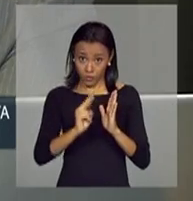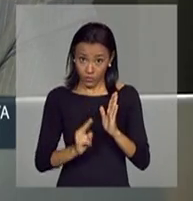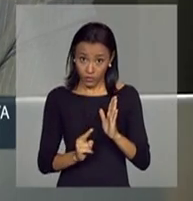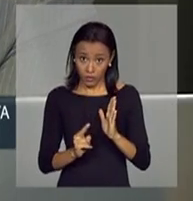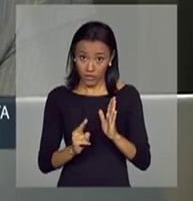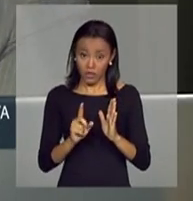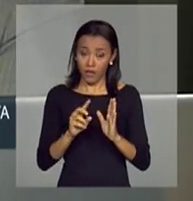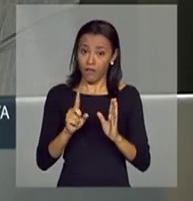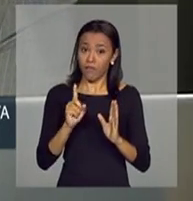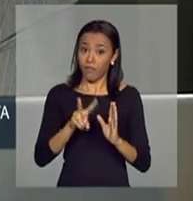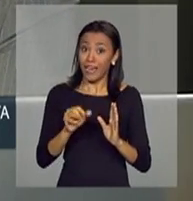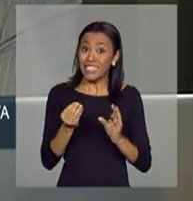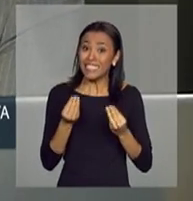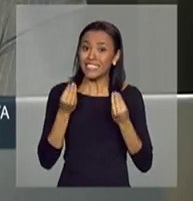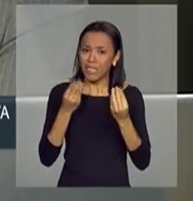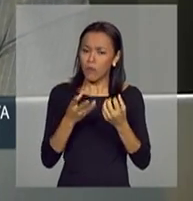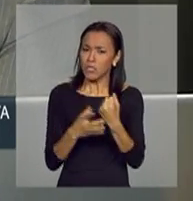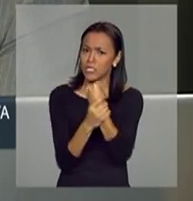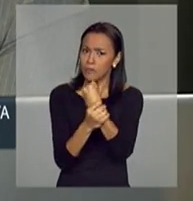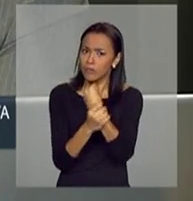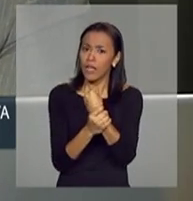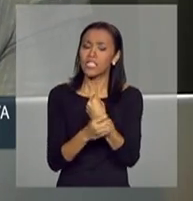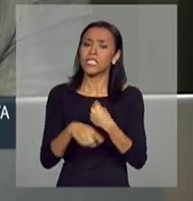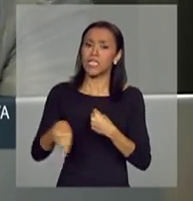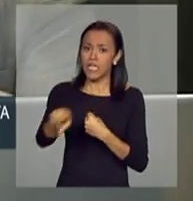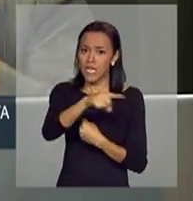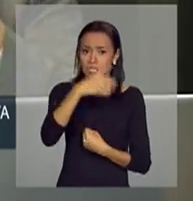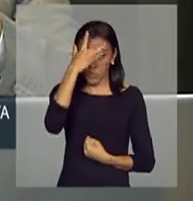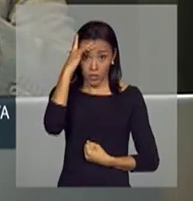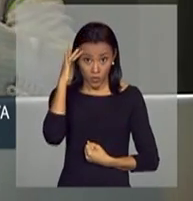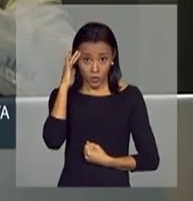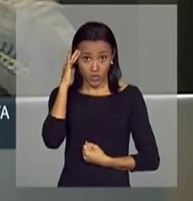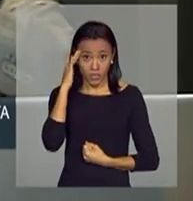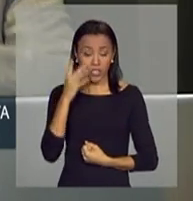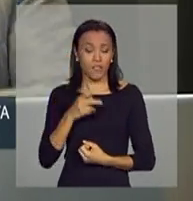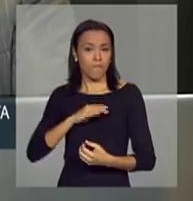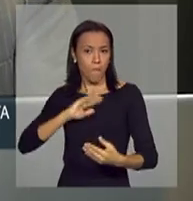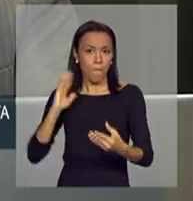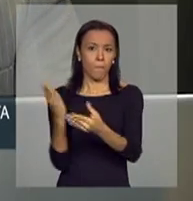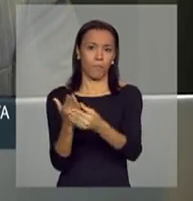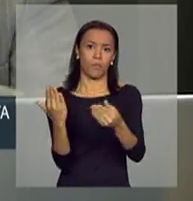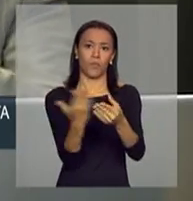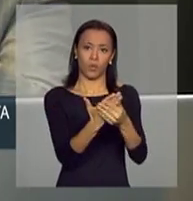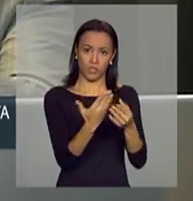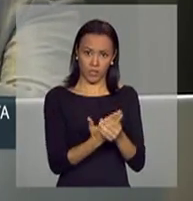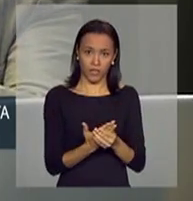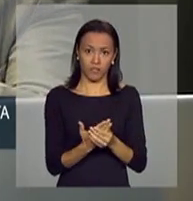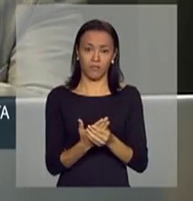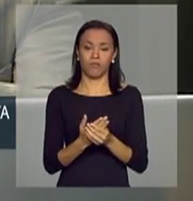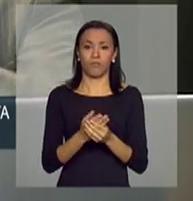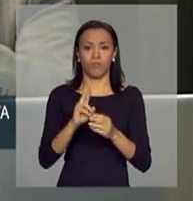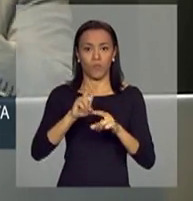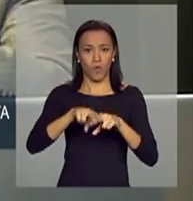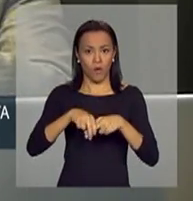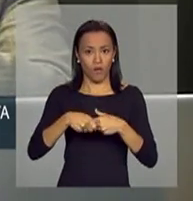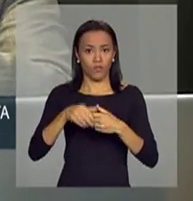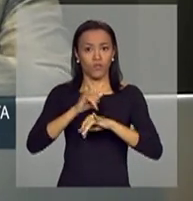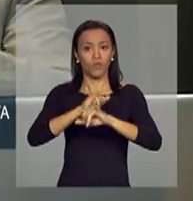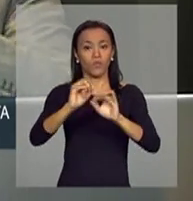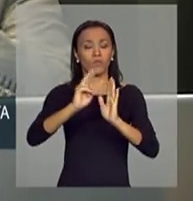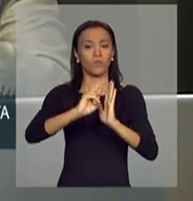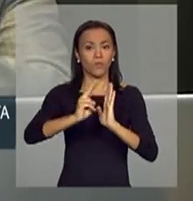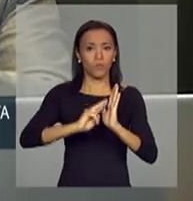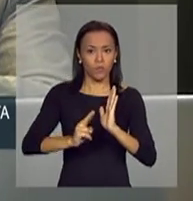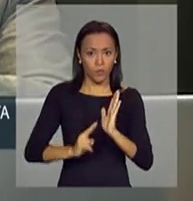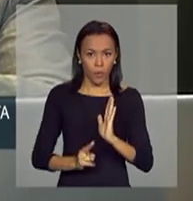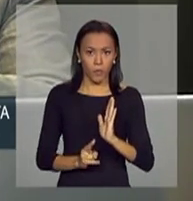debido proceso para que respondan a las imputaciones. Y claro, mucha gente dirá, esto es problemático porque la comisión,